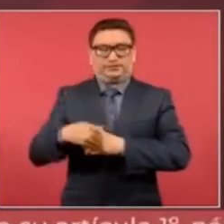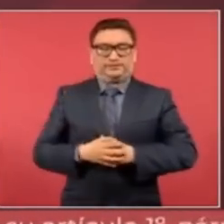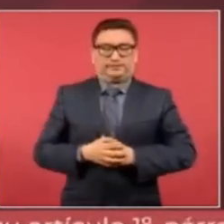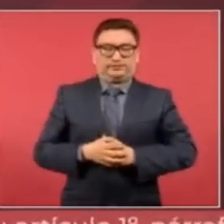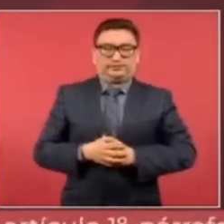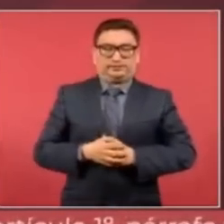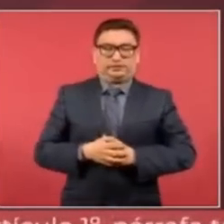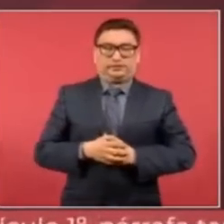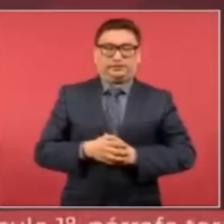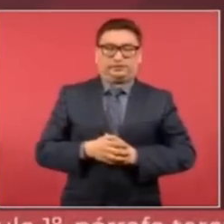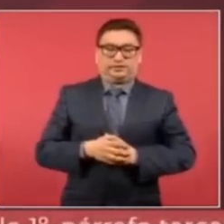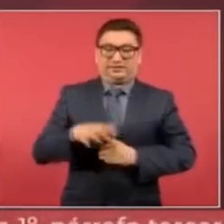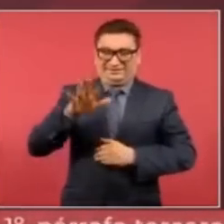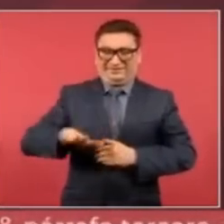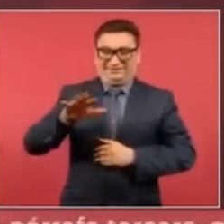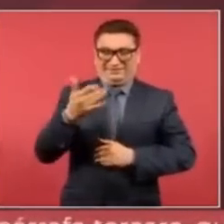en Ayala,